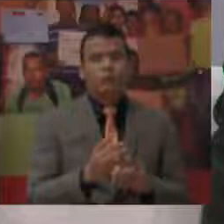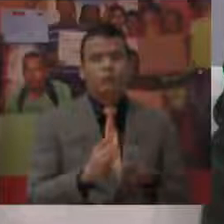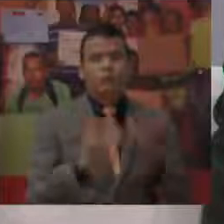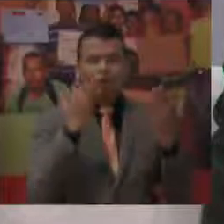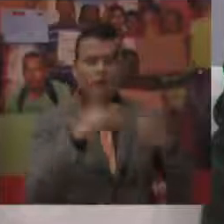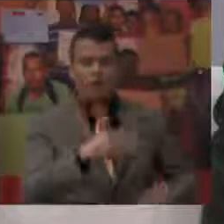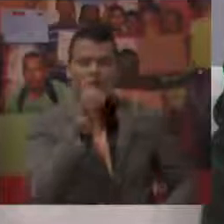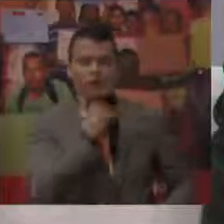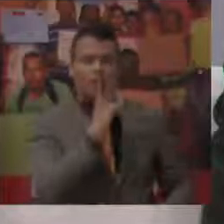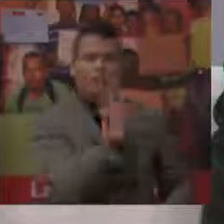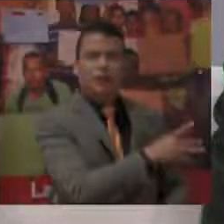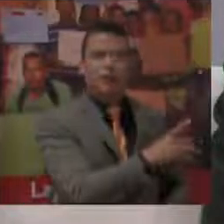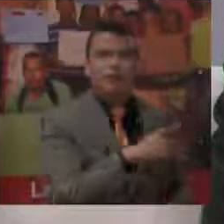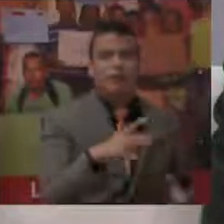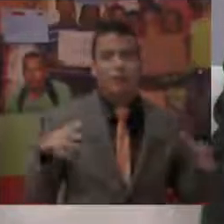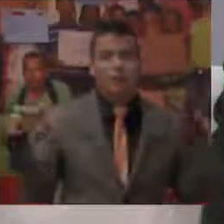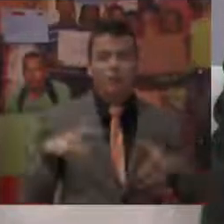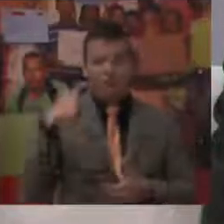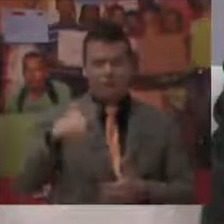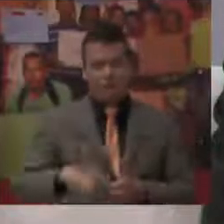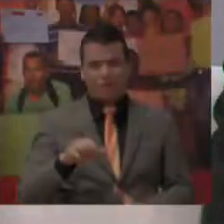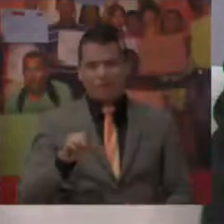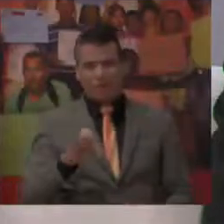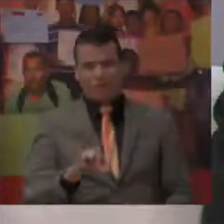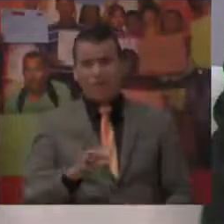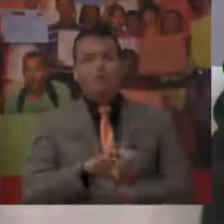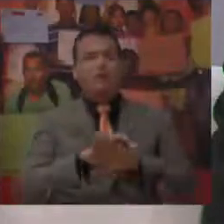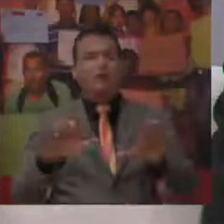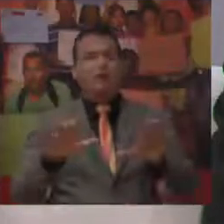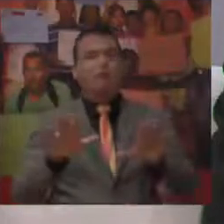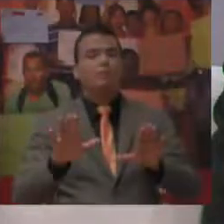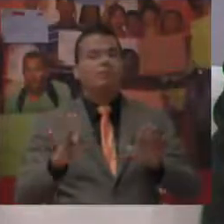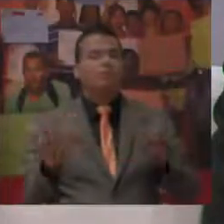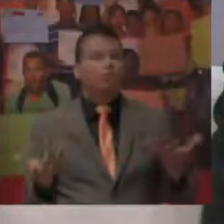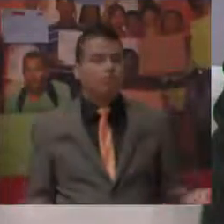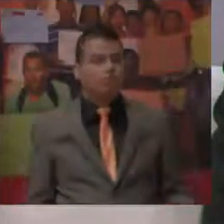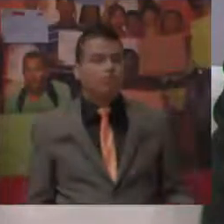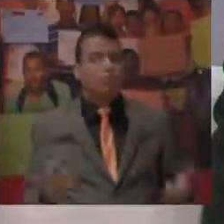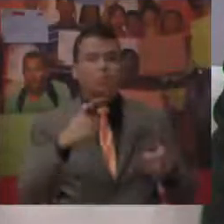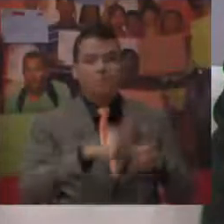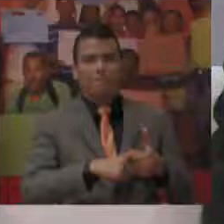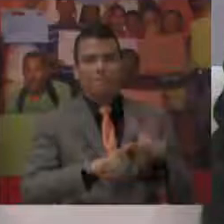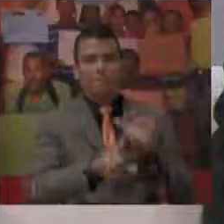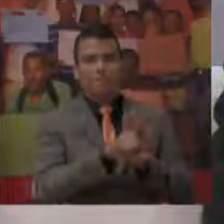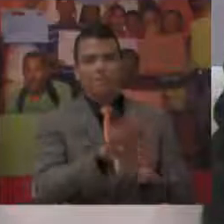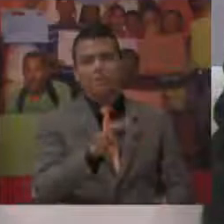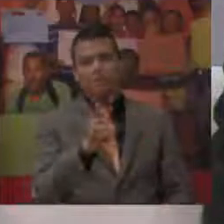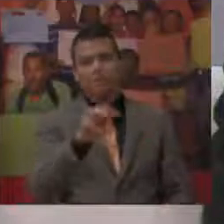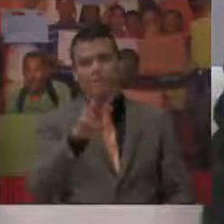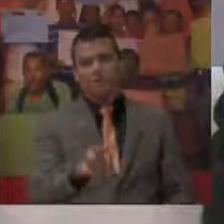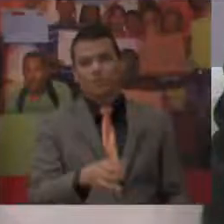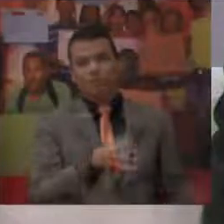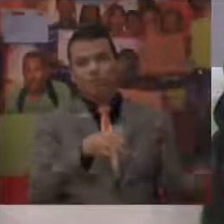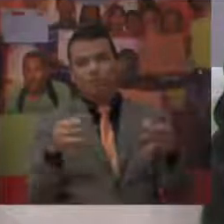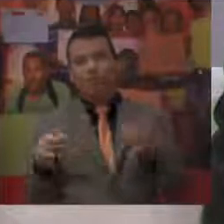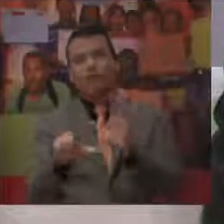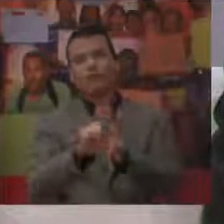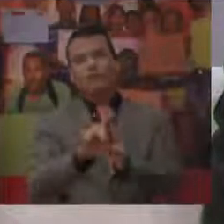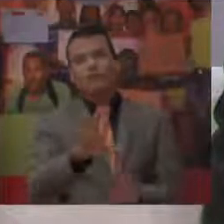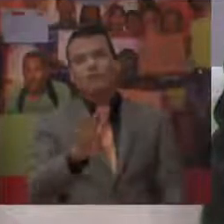inherente a pertenecer a este grupo, tendríamos acceso a estar en la ley 418, prorrogada también por la